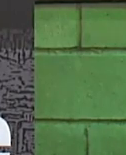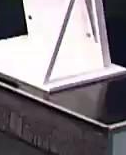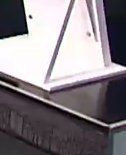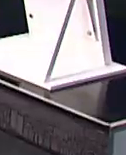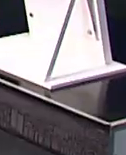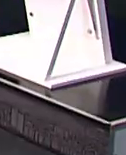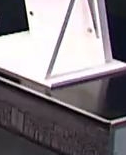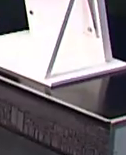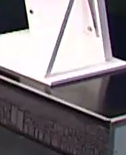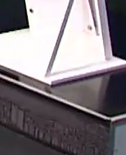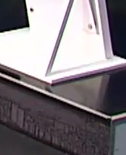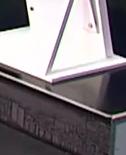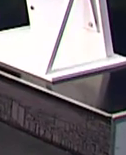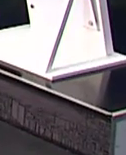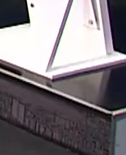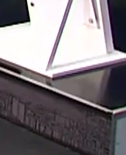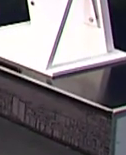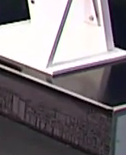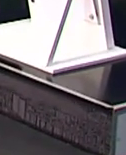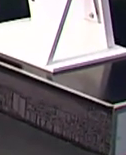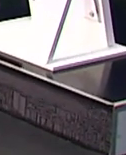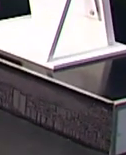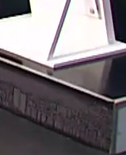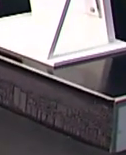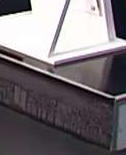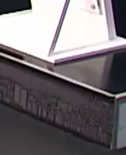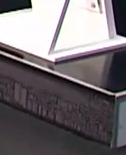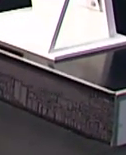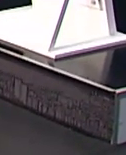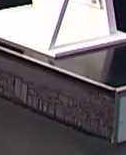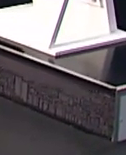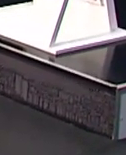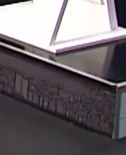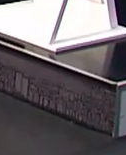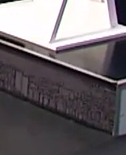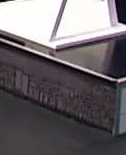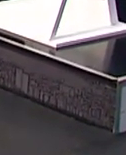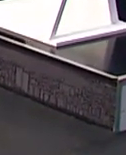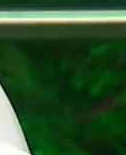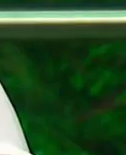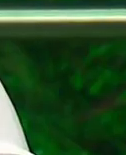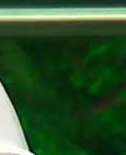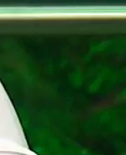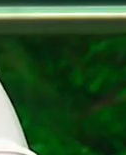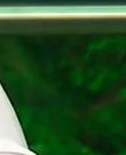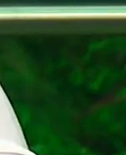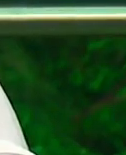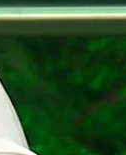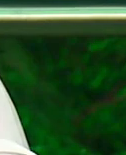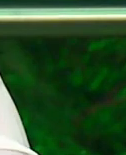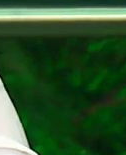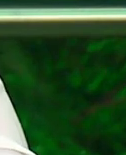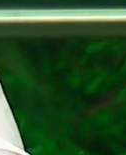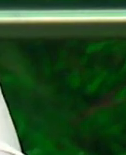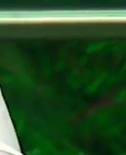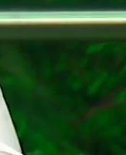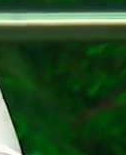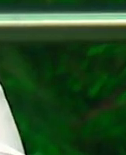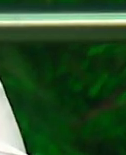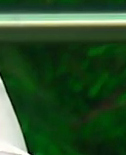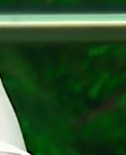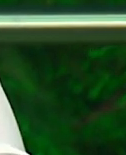semanas anteriores, continuamos nuevamente con esta etiqueta que, por cierto, en esas oportunidades fue tendencia en la ciudad y con una muy buena tendencia en